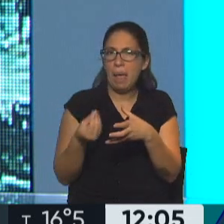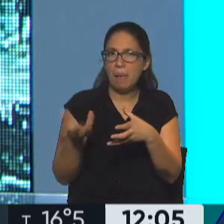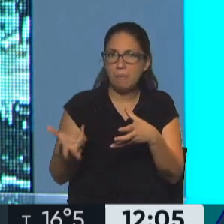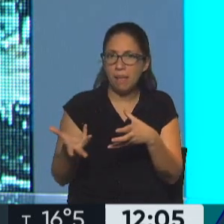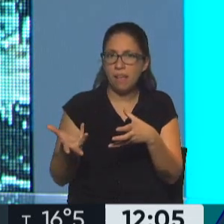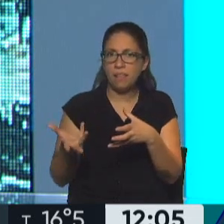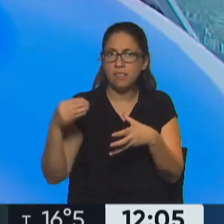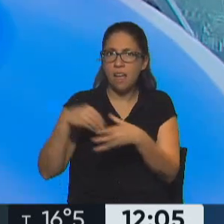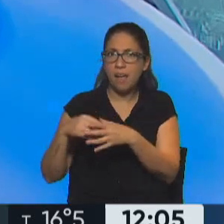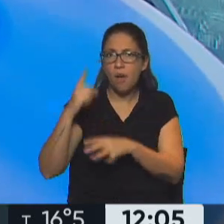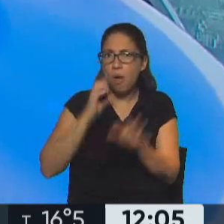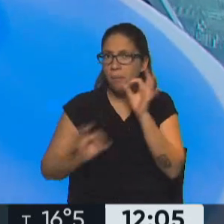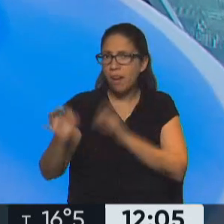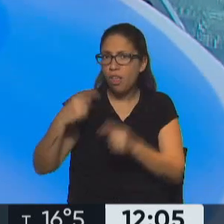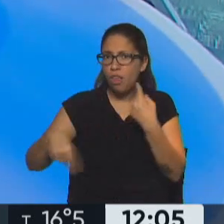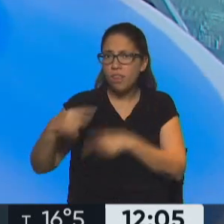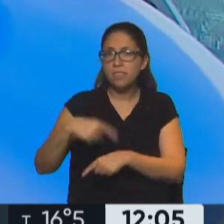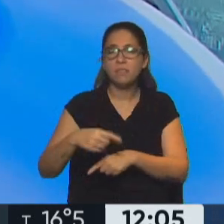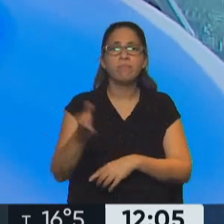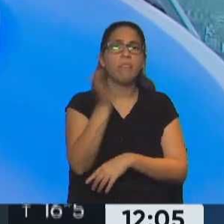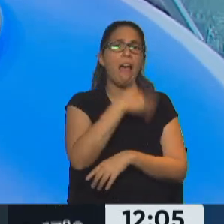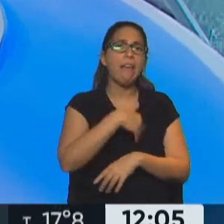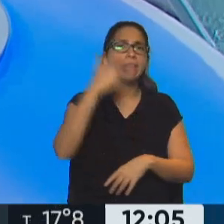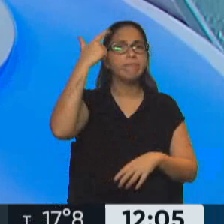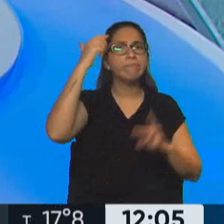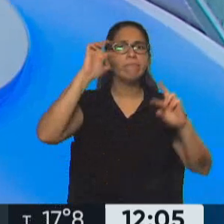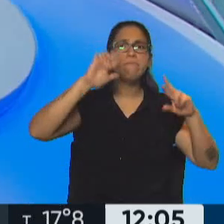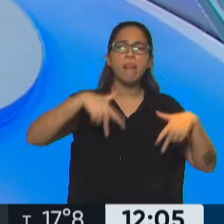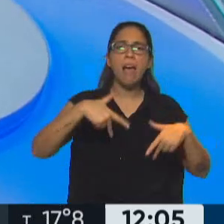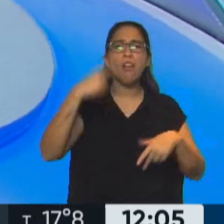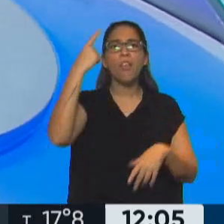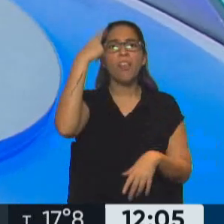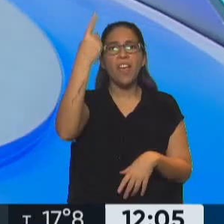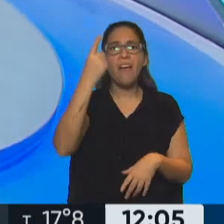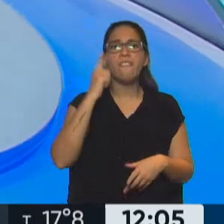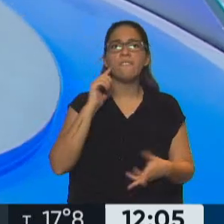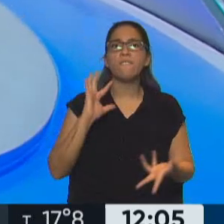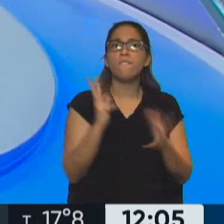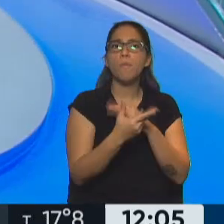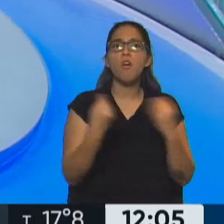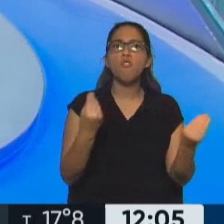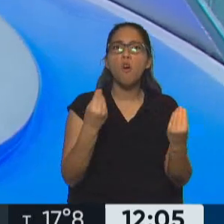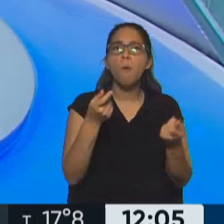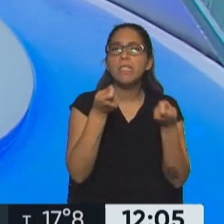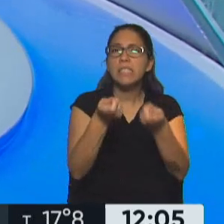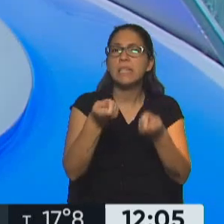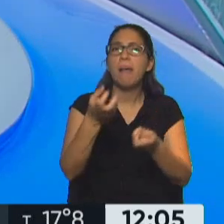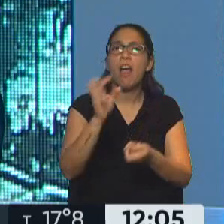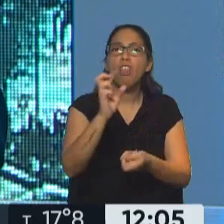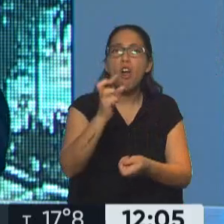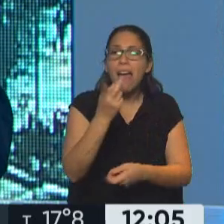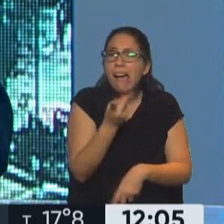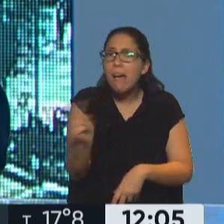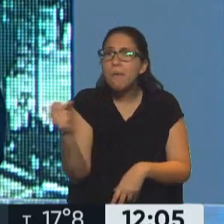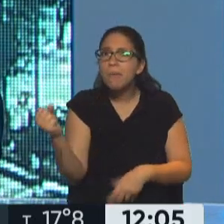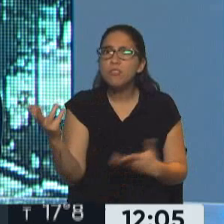las distintas alternativas que había para ver cómo se resolvía o cómo se incentivaba la liquidación, esta creo que fue la única